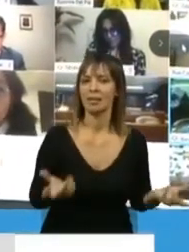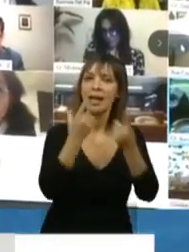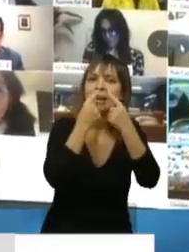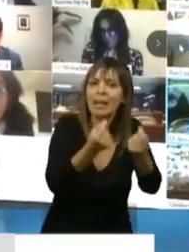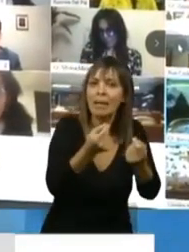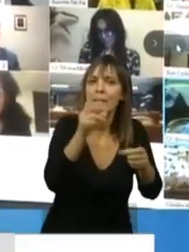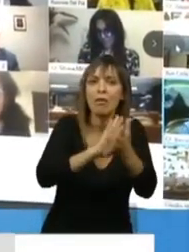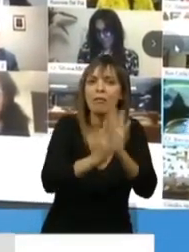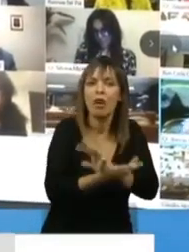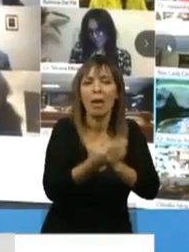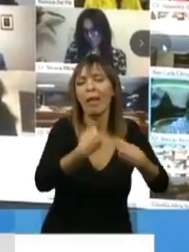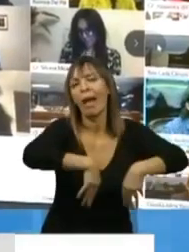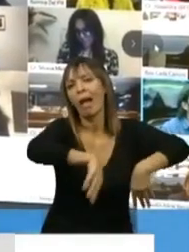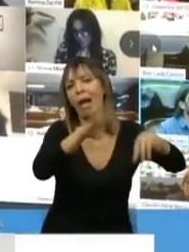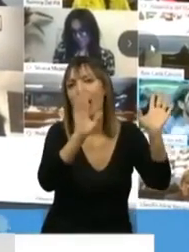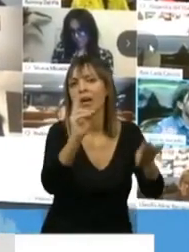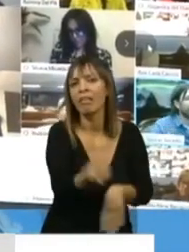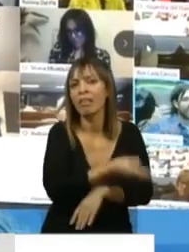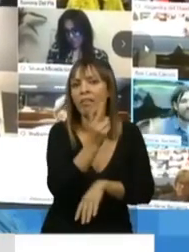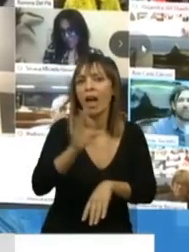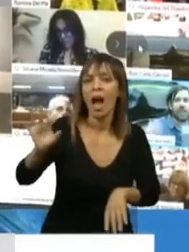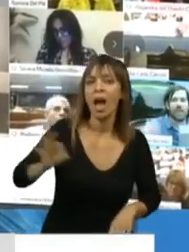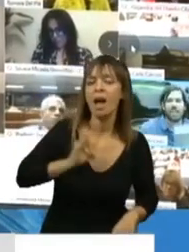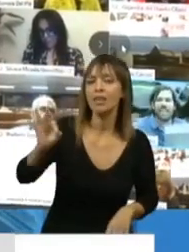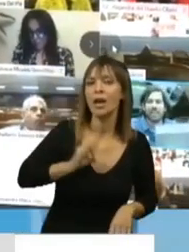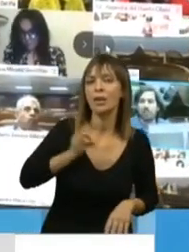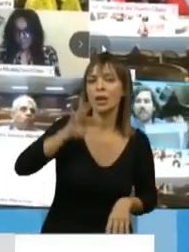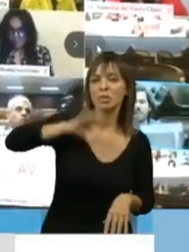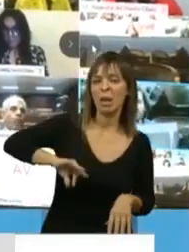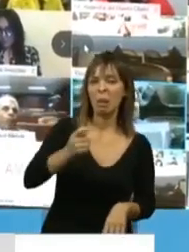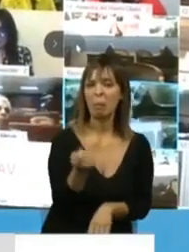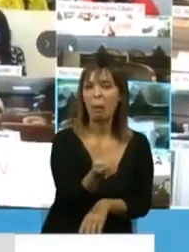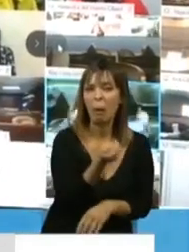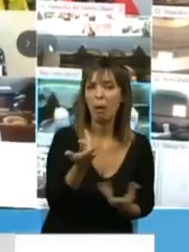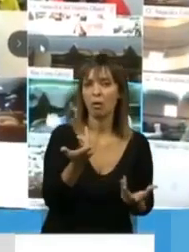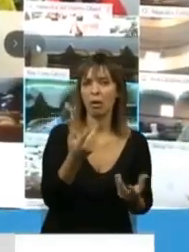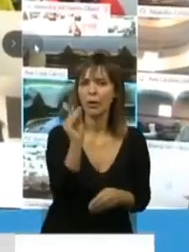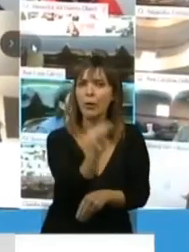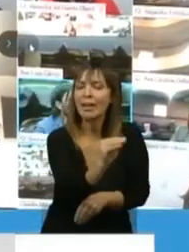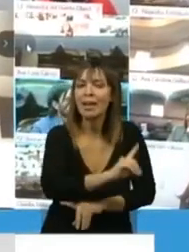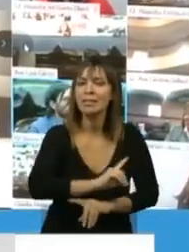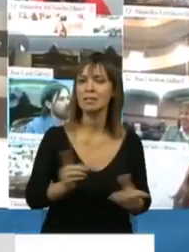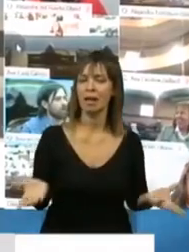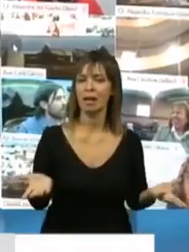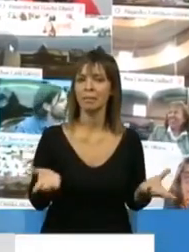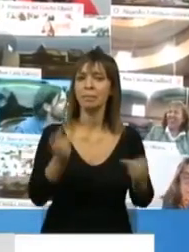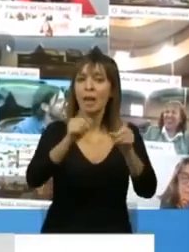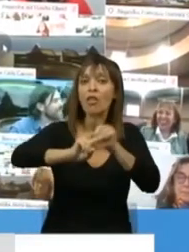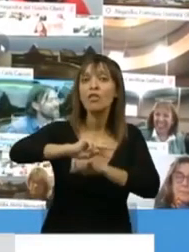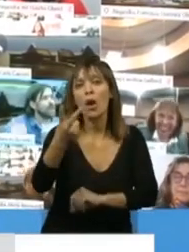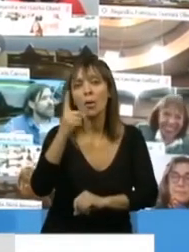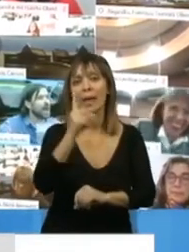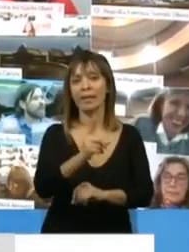enorme precarización laboral de años y años, de bajísimos salarios, que no les alcanza. Mire, además es un doble riesgo, porque